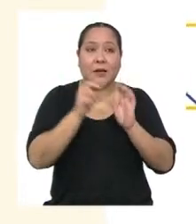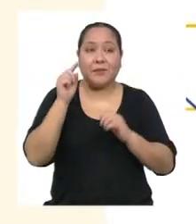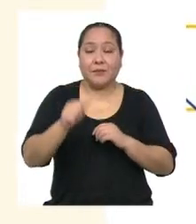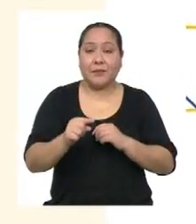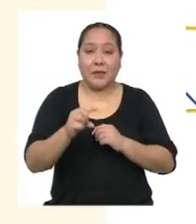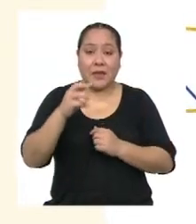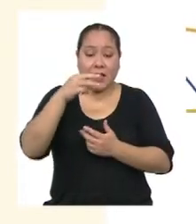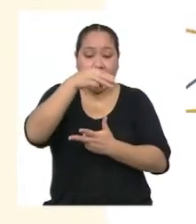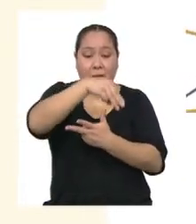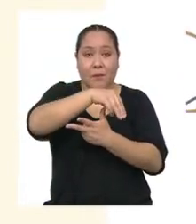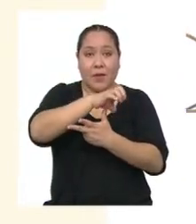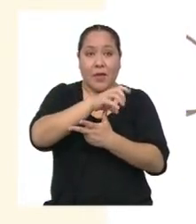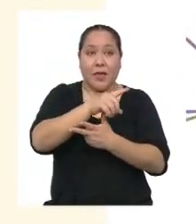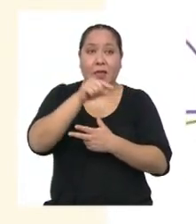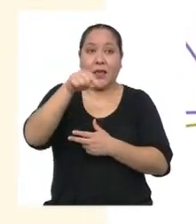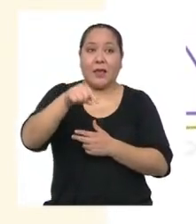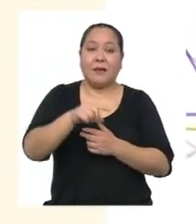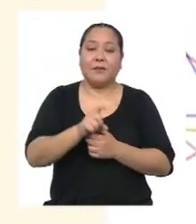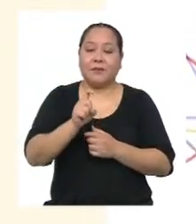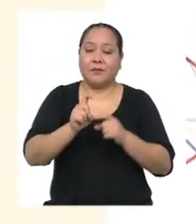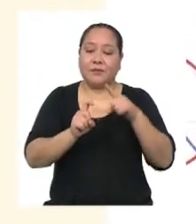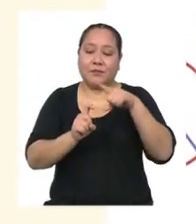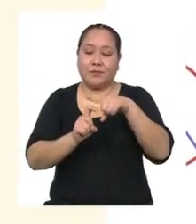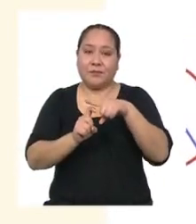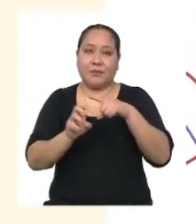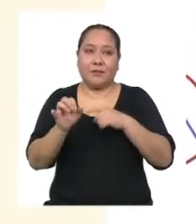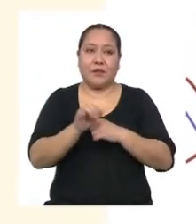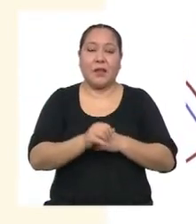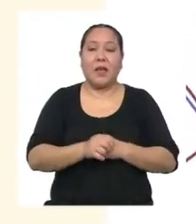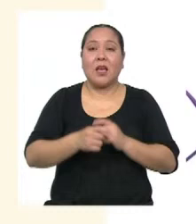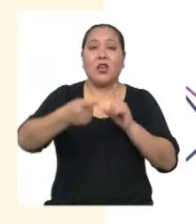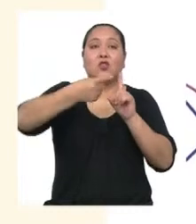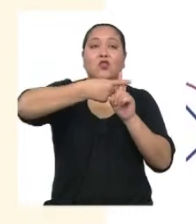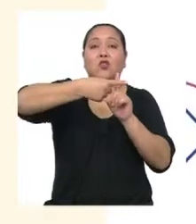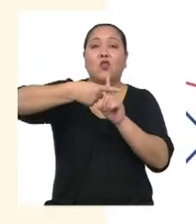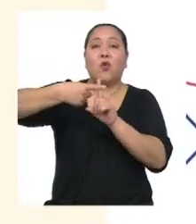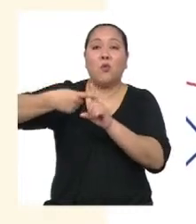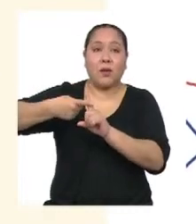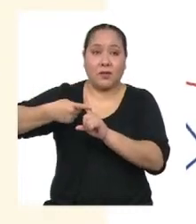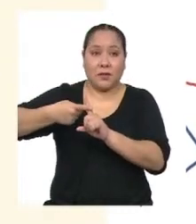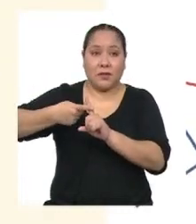media aritmética equivale a la sumatoria de